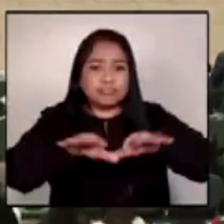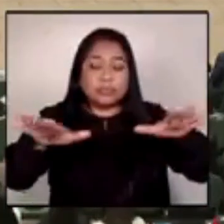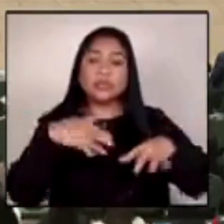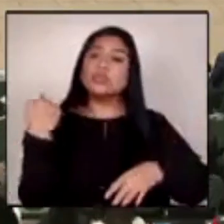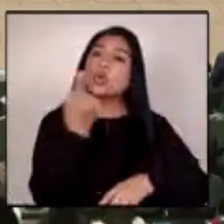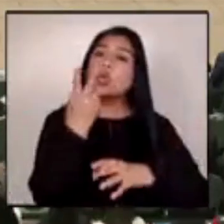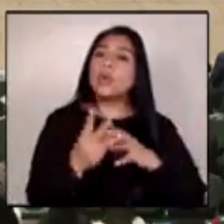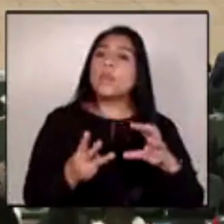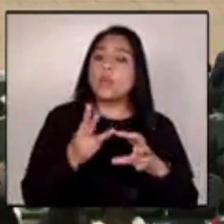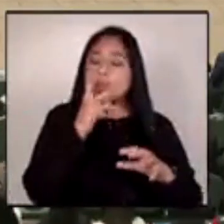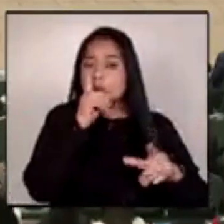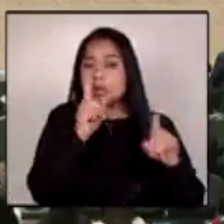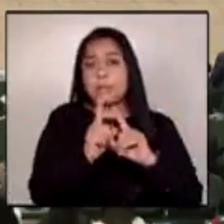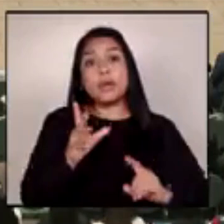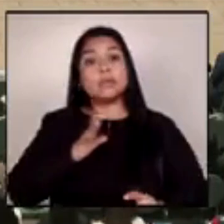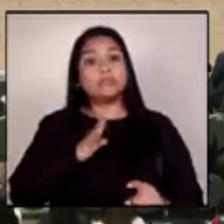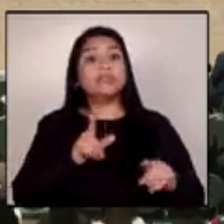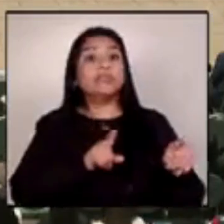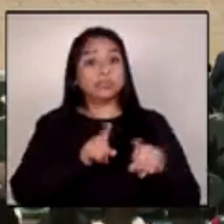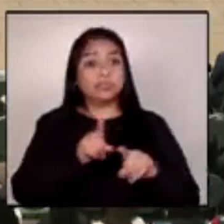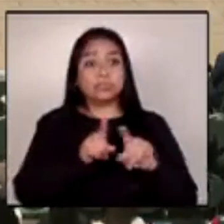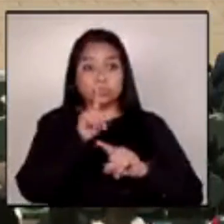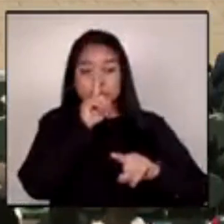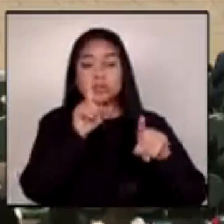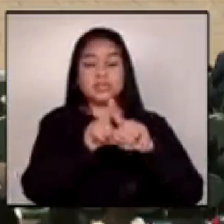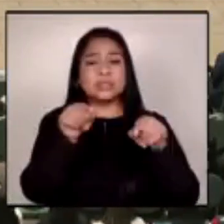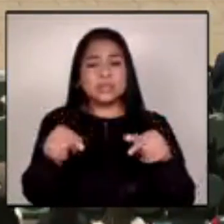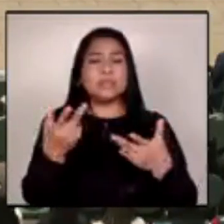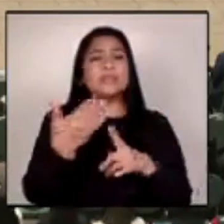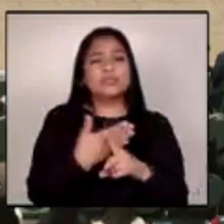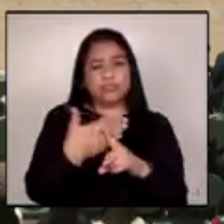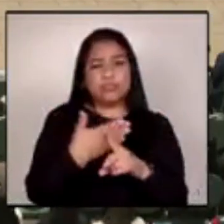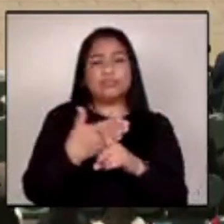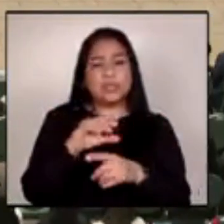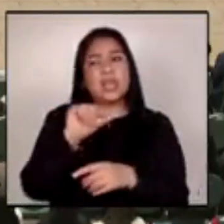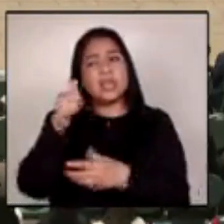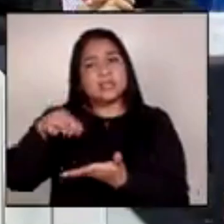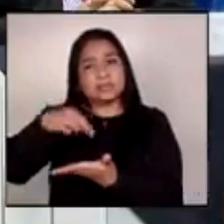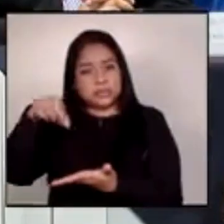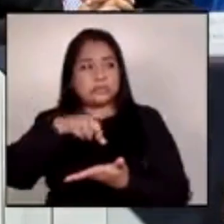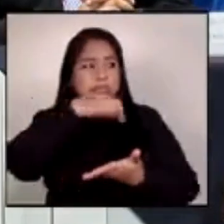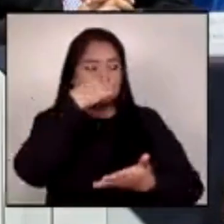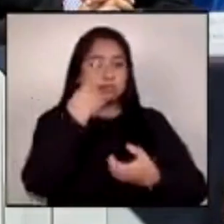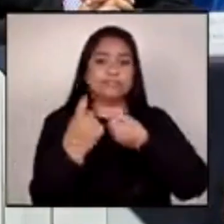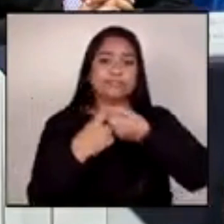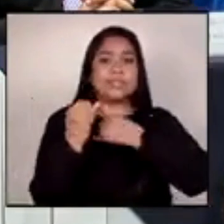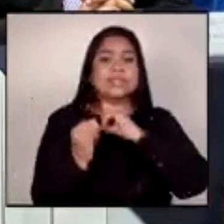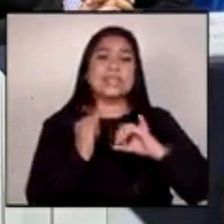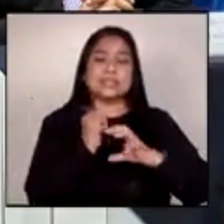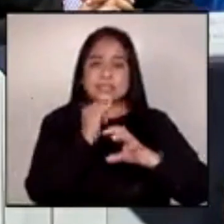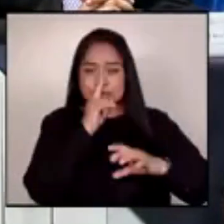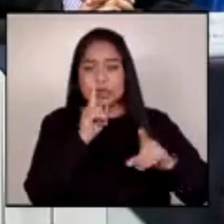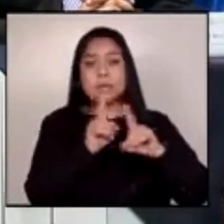Hay competencia y conflictos entre muchos participantes a nivel internacional y